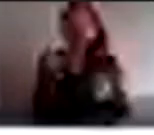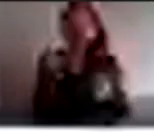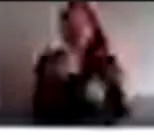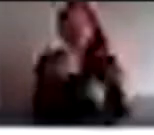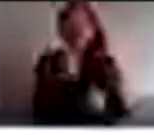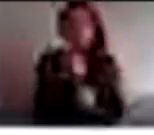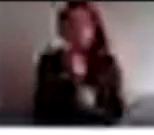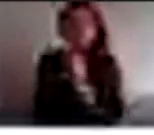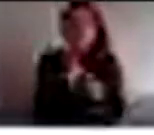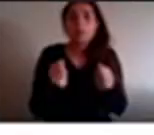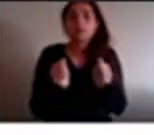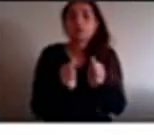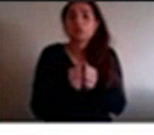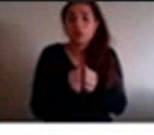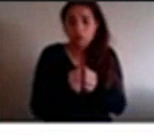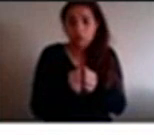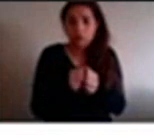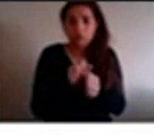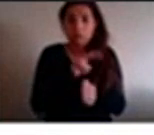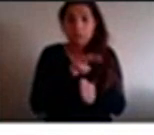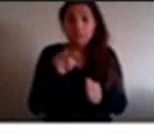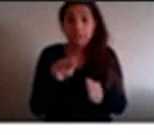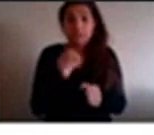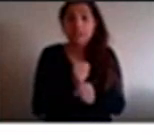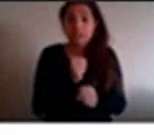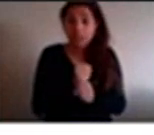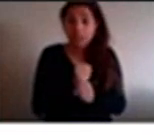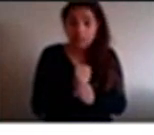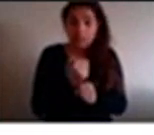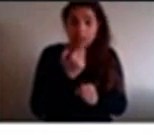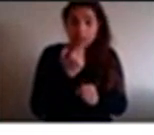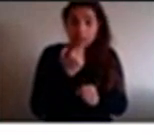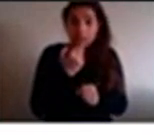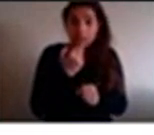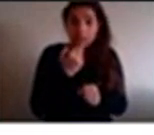Administrativo de la Función Pública, y del cual